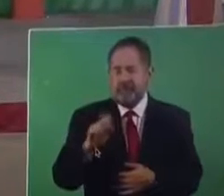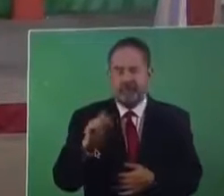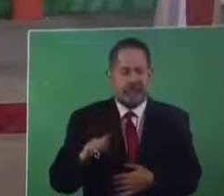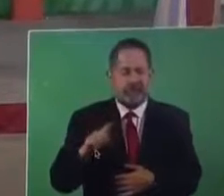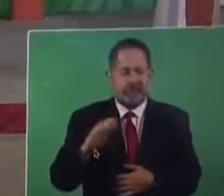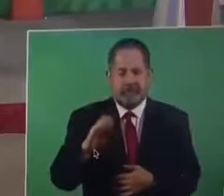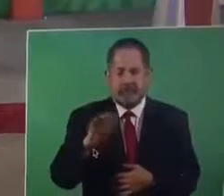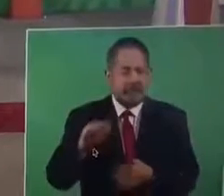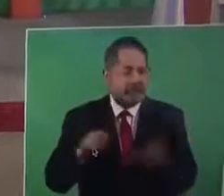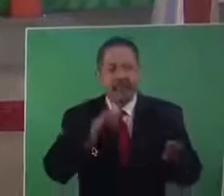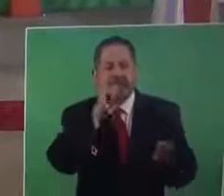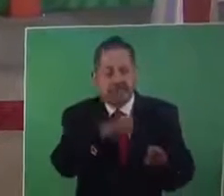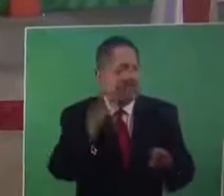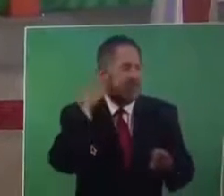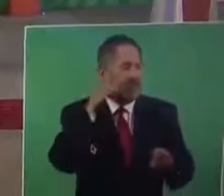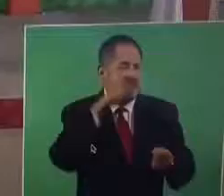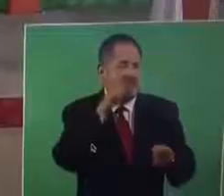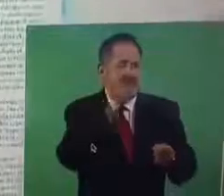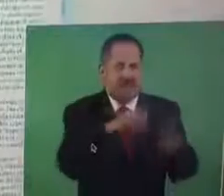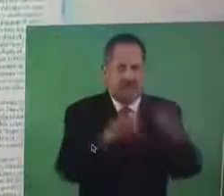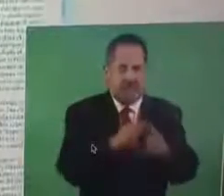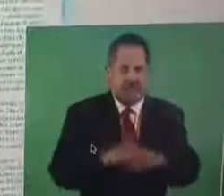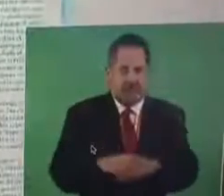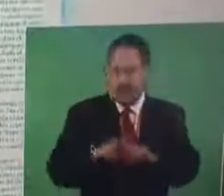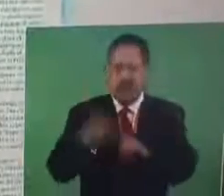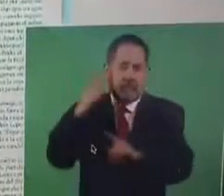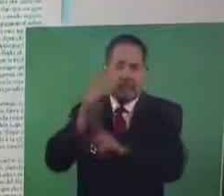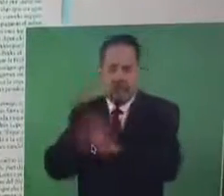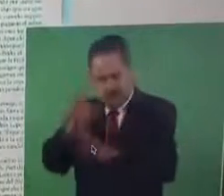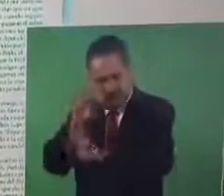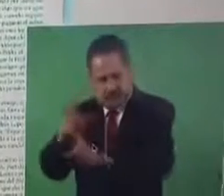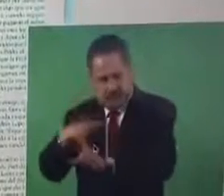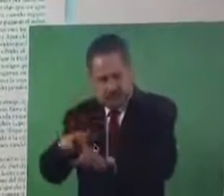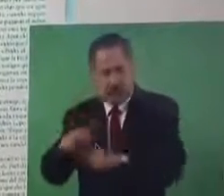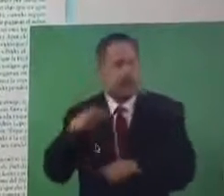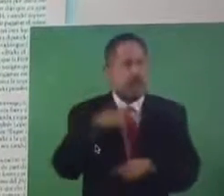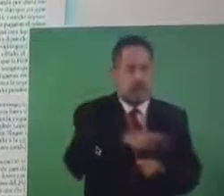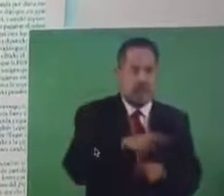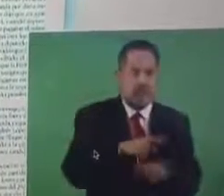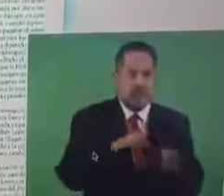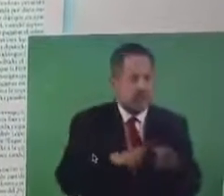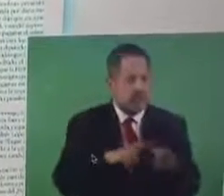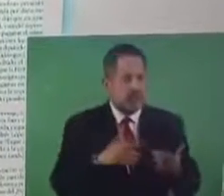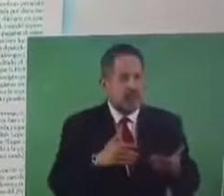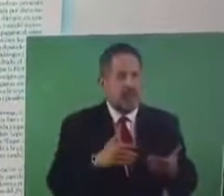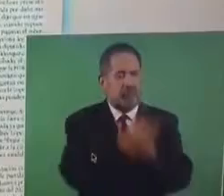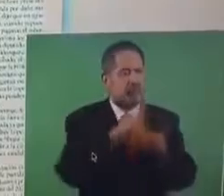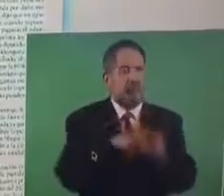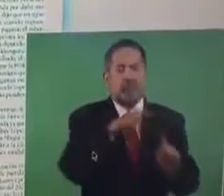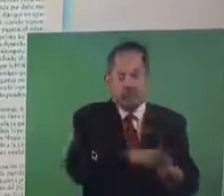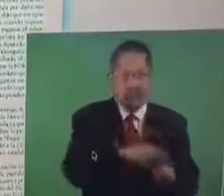también de Querétaro. No tiene nada que ver los queretanos, está hablando de que hasta